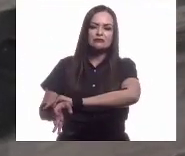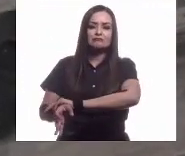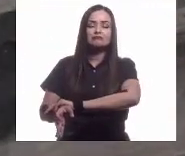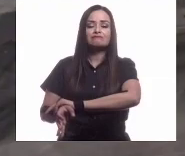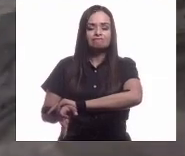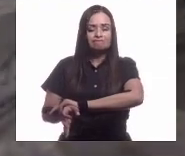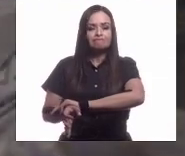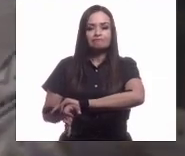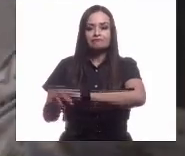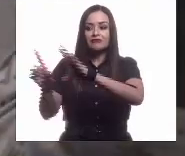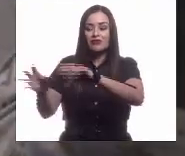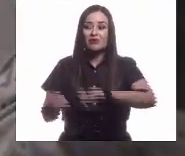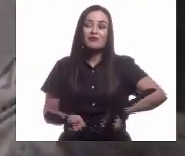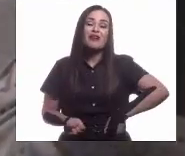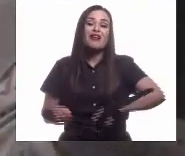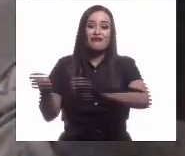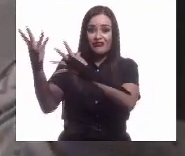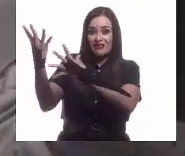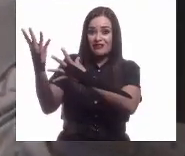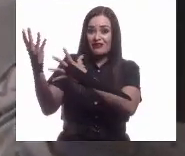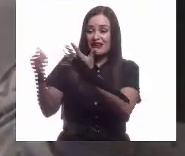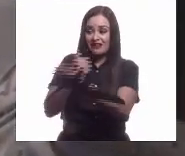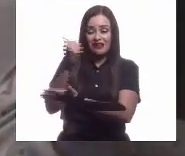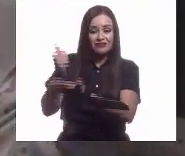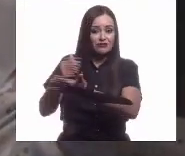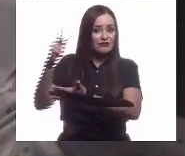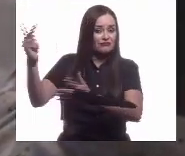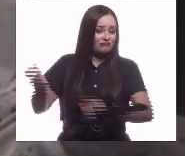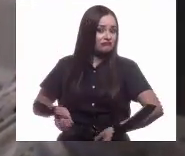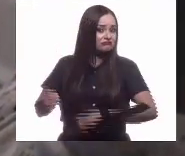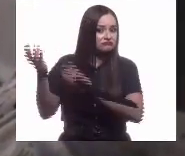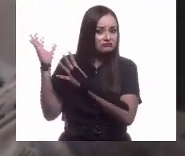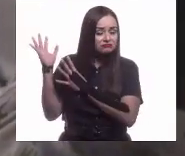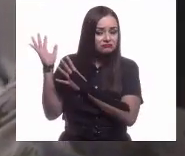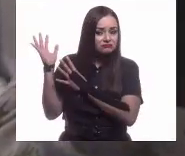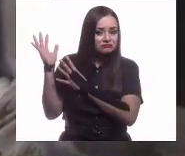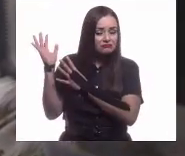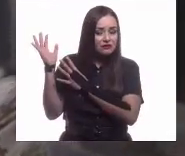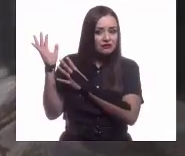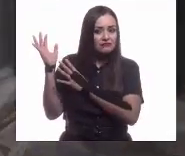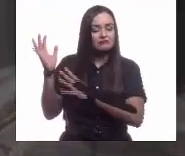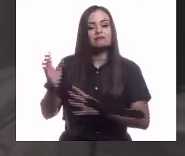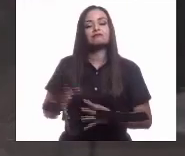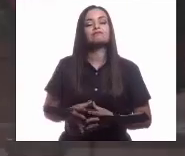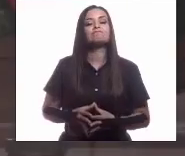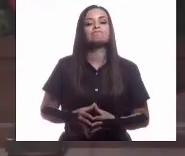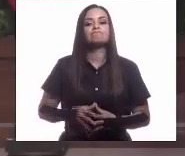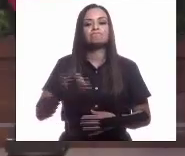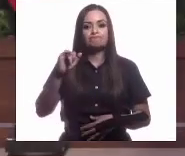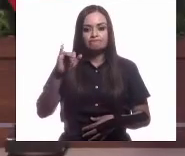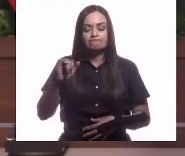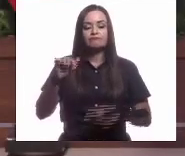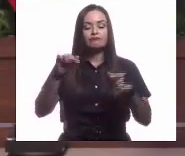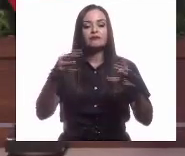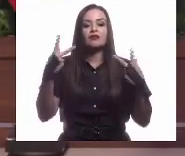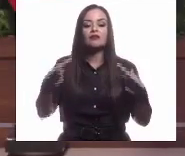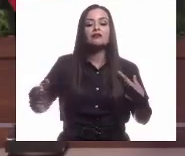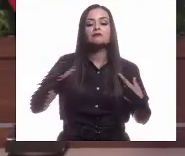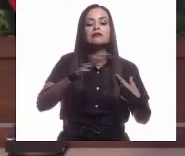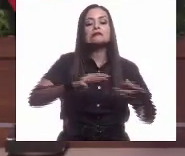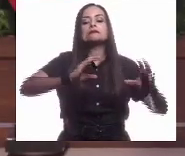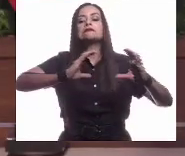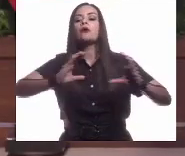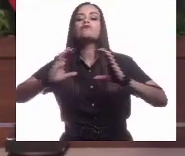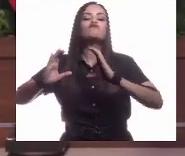las entidades donde tenían cuentas pendientes. Abatimos la impunidad y protegemos, por supuesto, a nuestro